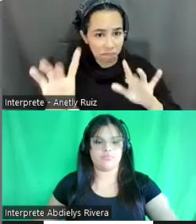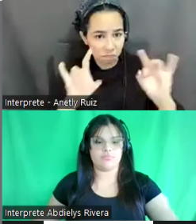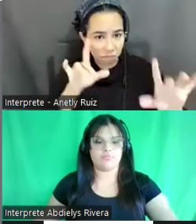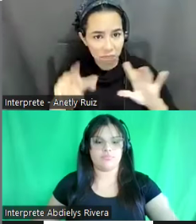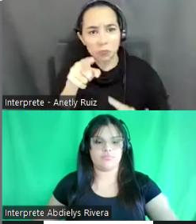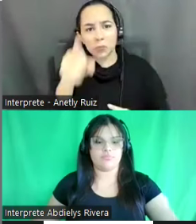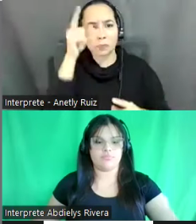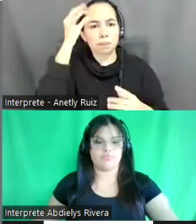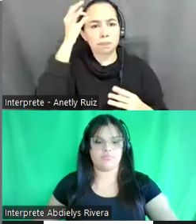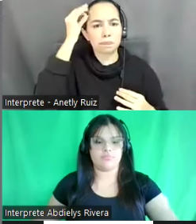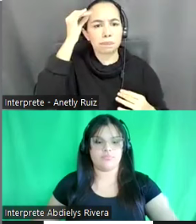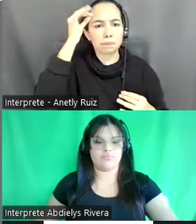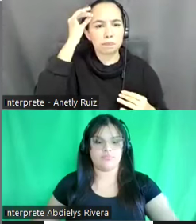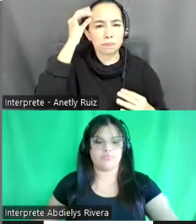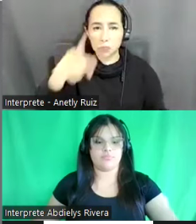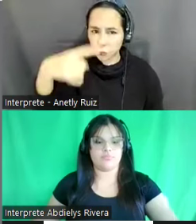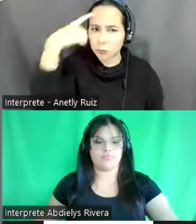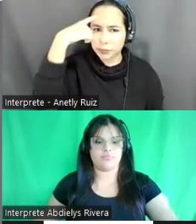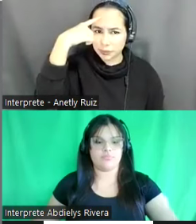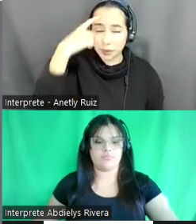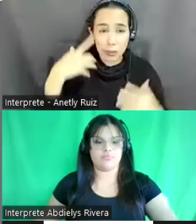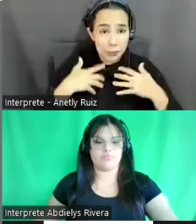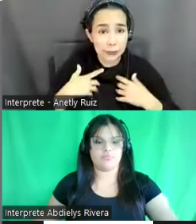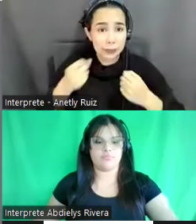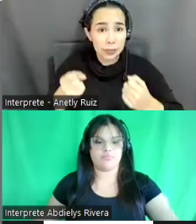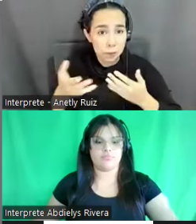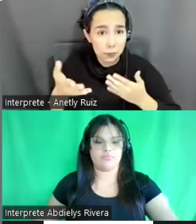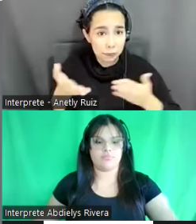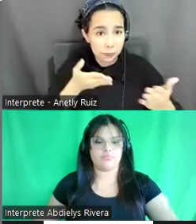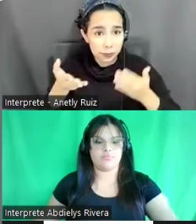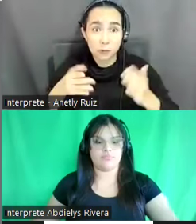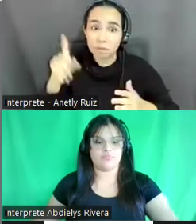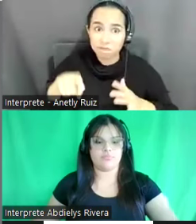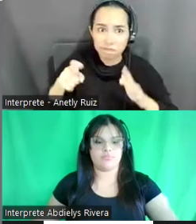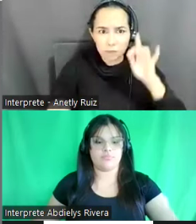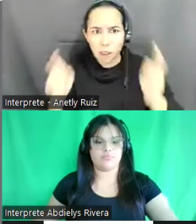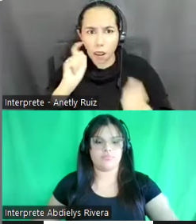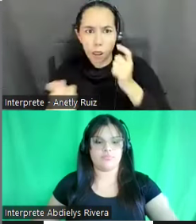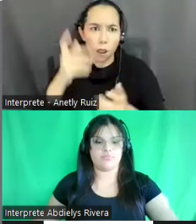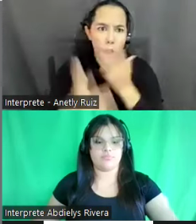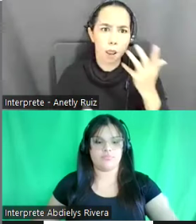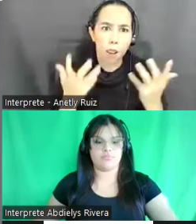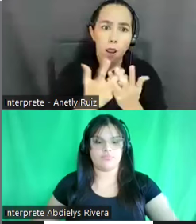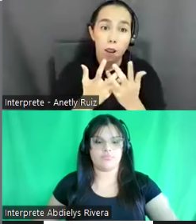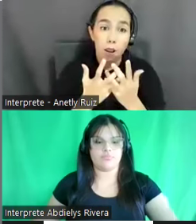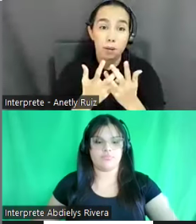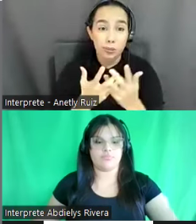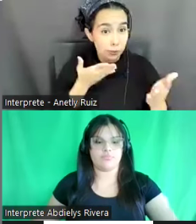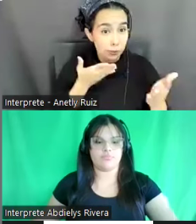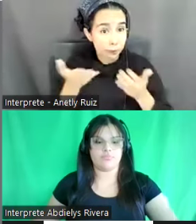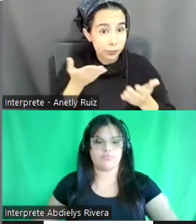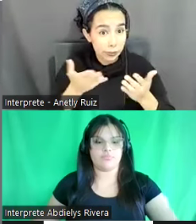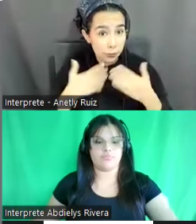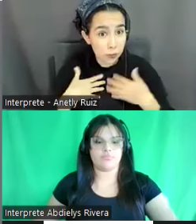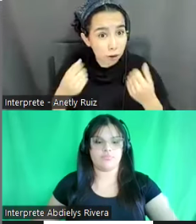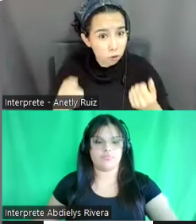servicios de salud del país están preparados para la cantidad de acomodos y la necesidad clínica de estos pacientes? Y pueden colocarme,